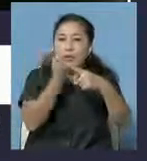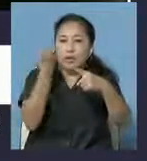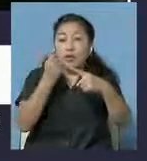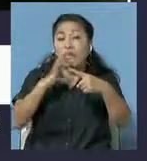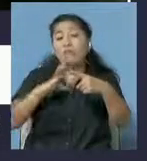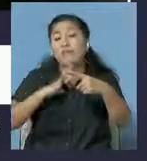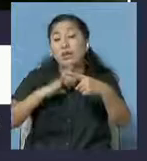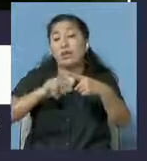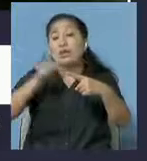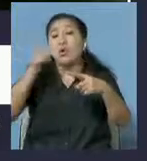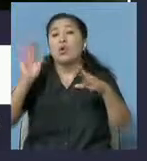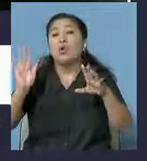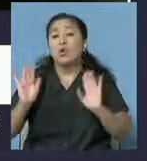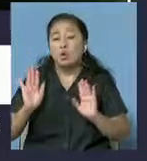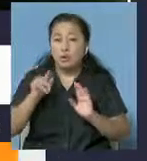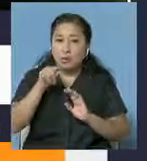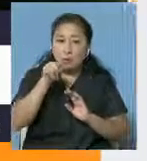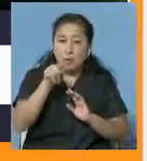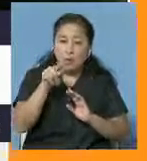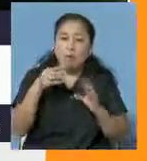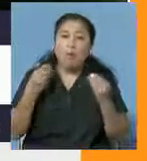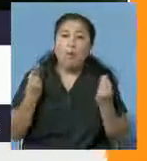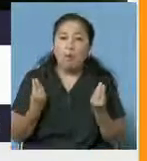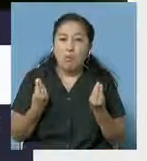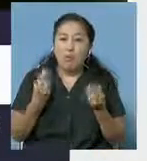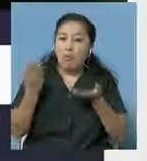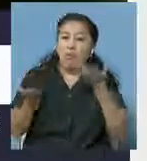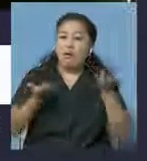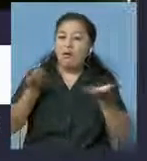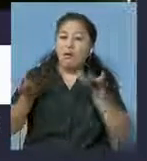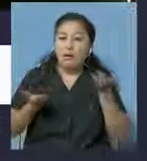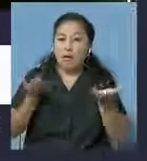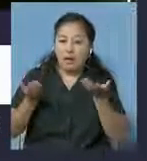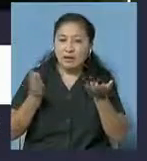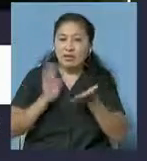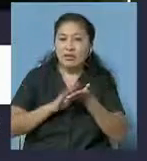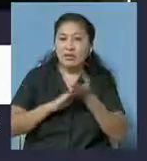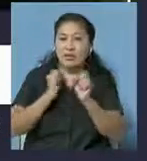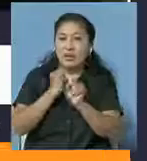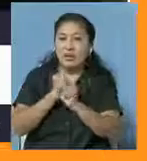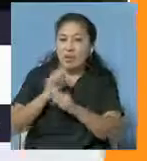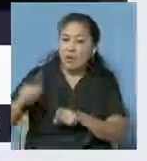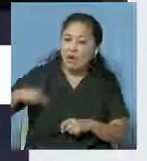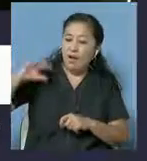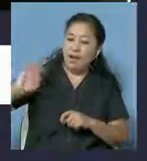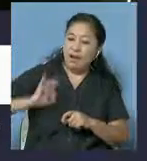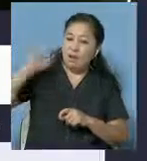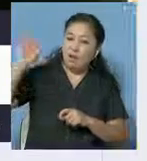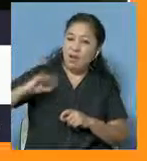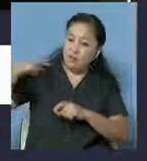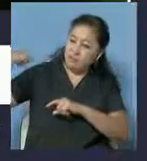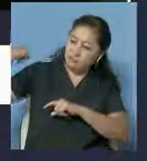otras que tal vez quedaron pendientes? ¿Cómo hace ese balance, esta gestión de todos estos años que han